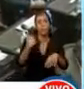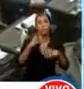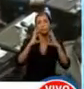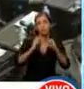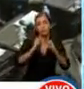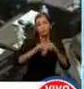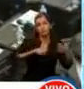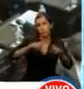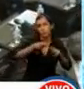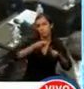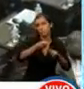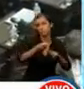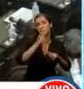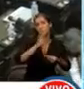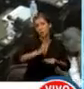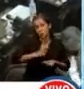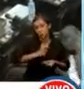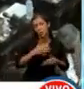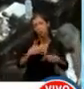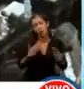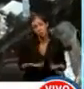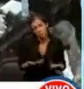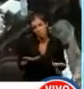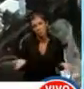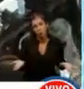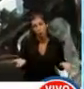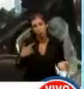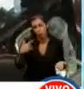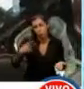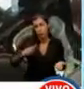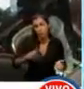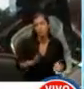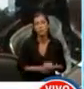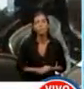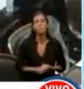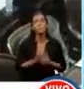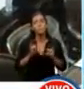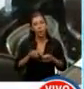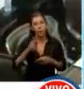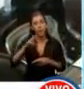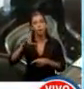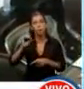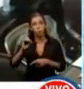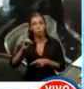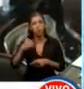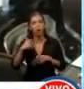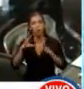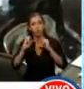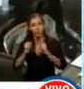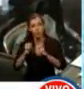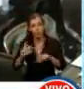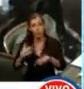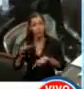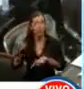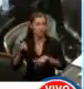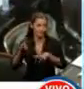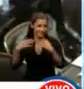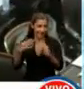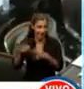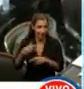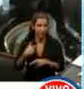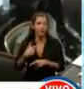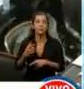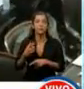administrativo, tan amable como siempre, después la prosecretaria, nunca parlamentario, nunca el